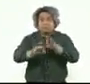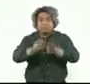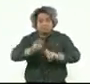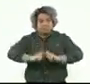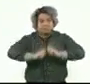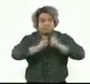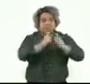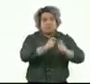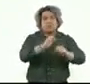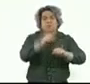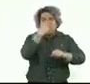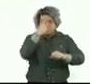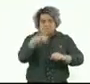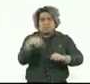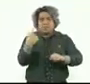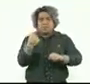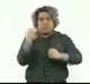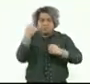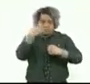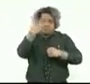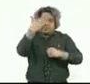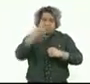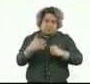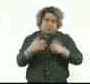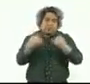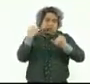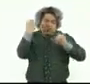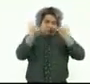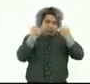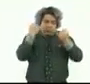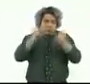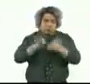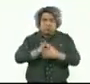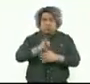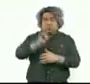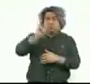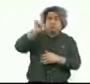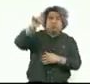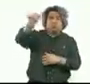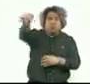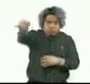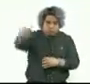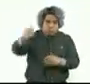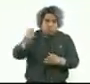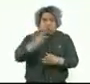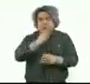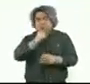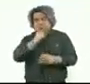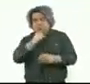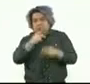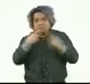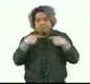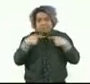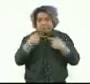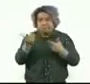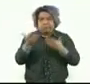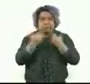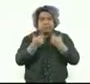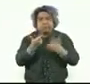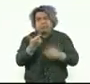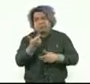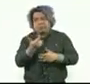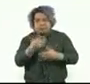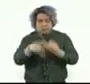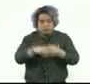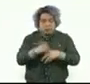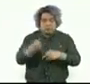a las zonas más apartadas de la Ciudad de México para hacer recorridos y atender